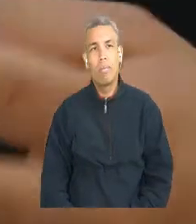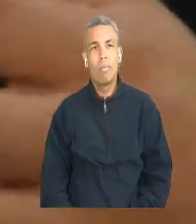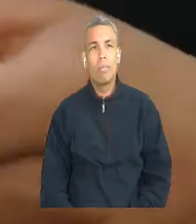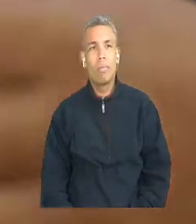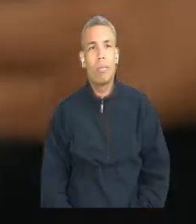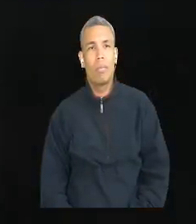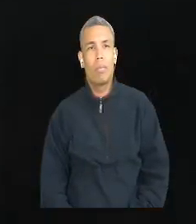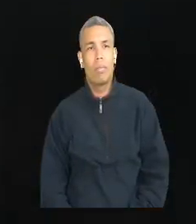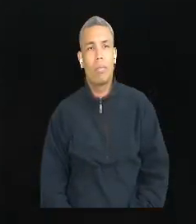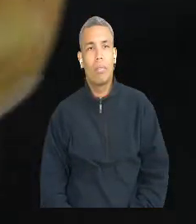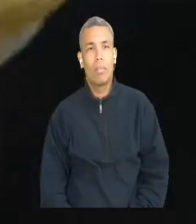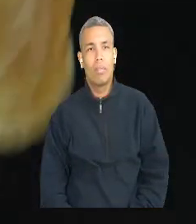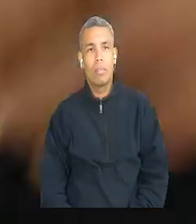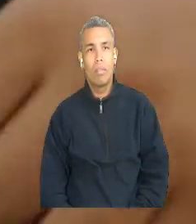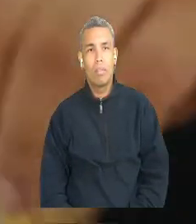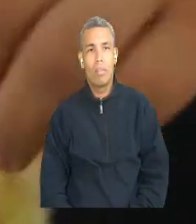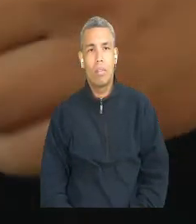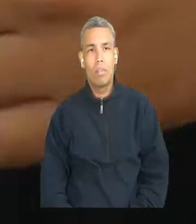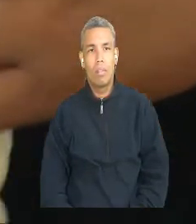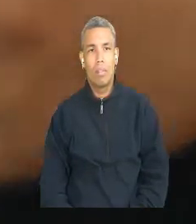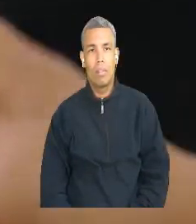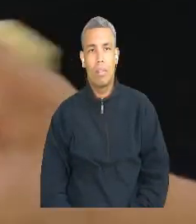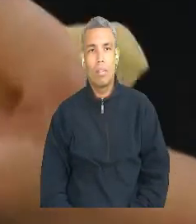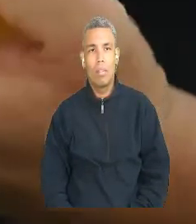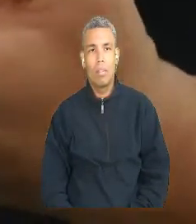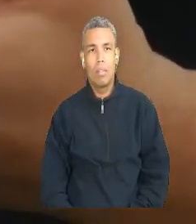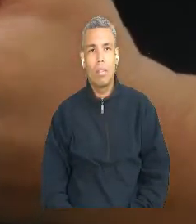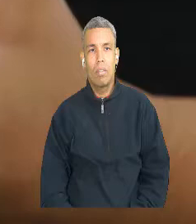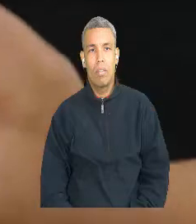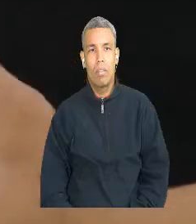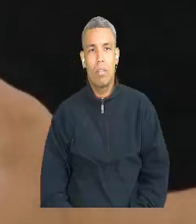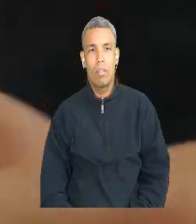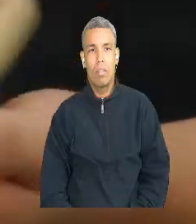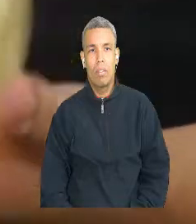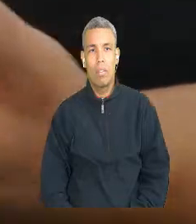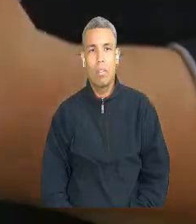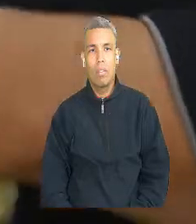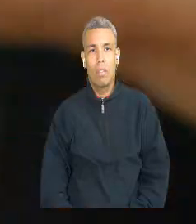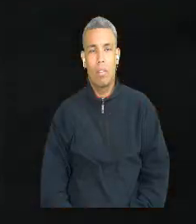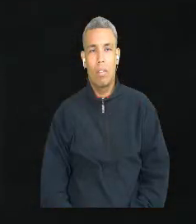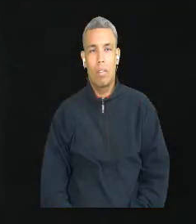él vuelva a coger. Esa es la consistencia de un crepe.